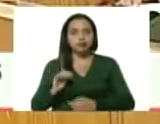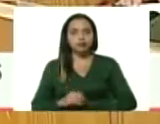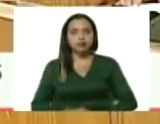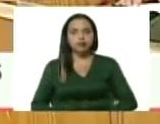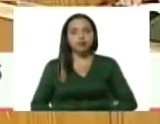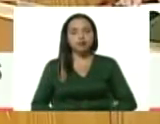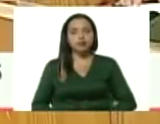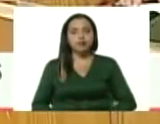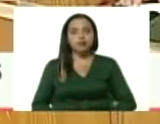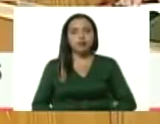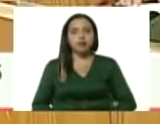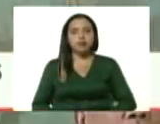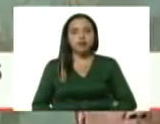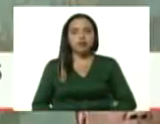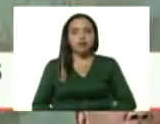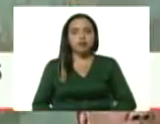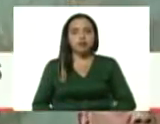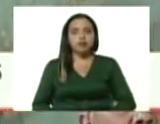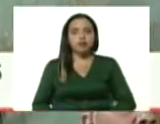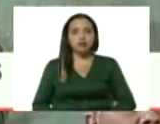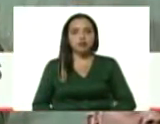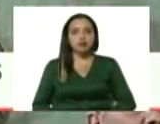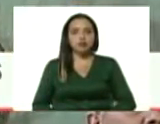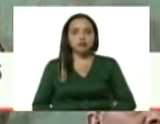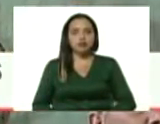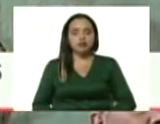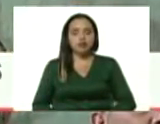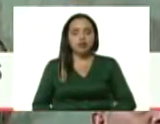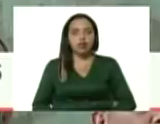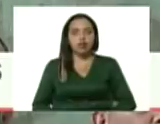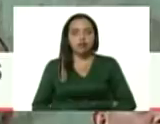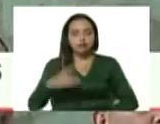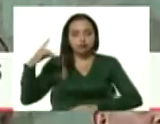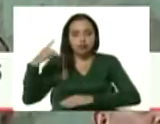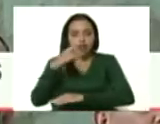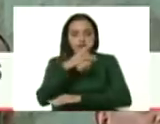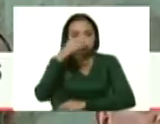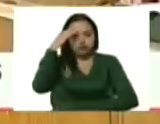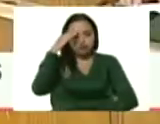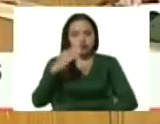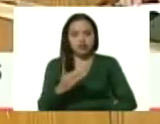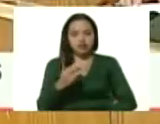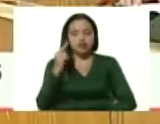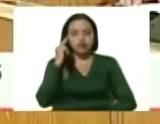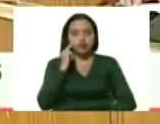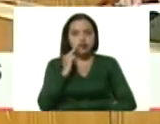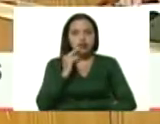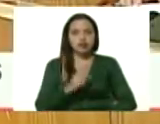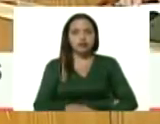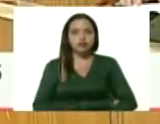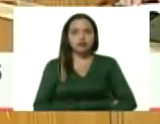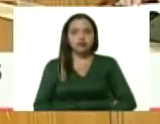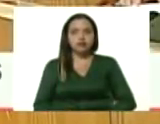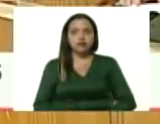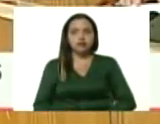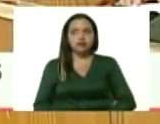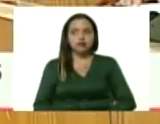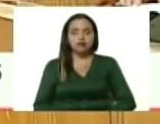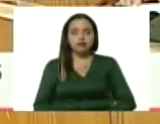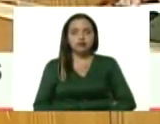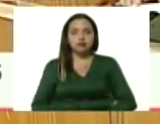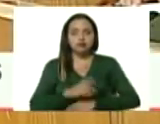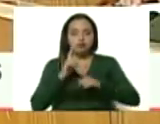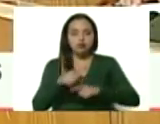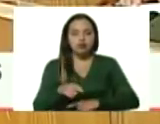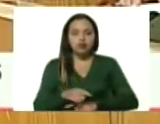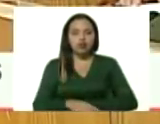Juliat Lartigues, comandante general de la Aviación Militar Bolivariana, a el mayor general